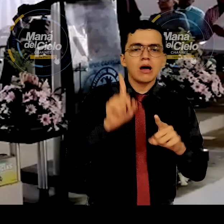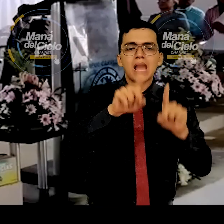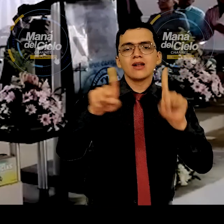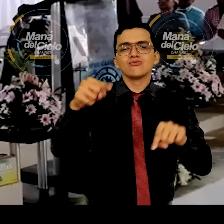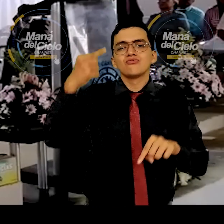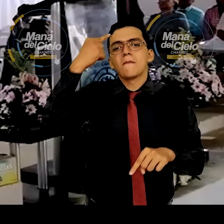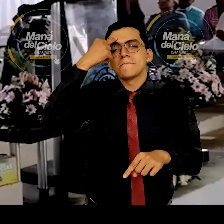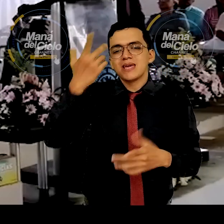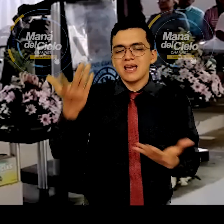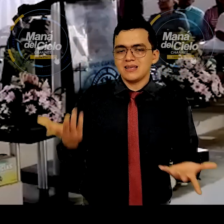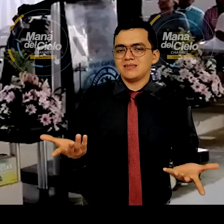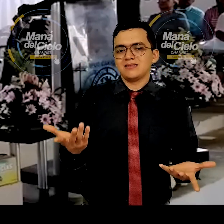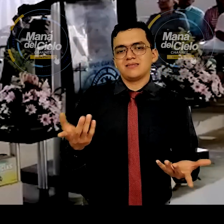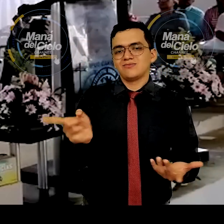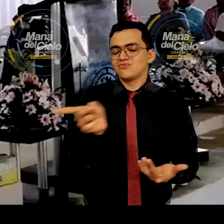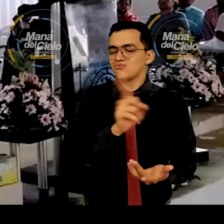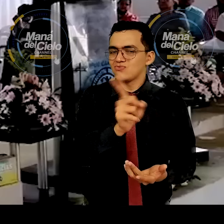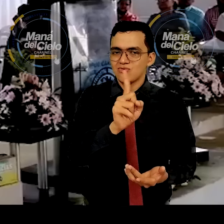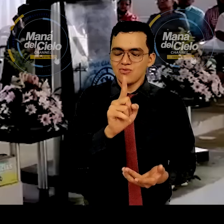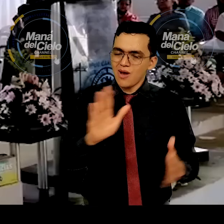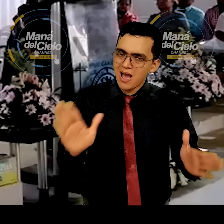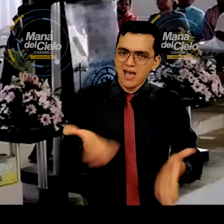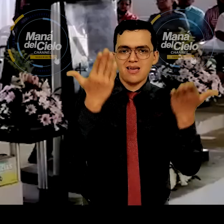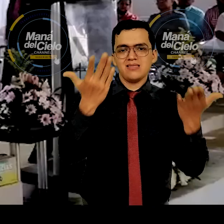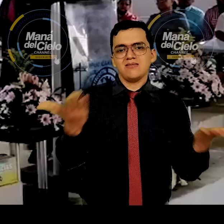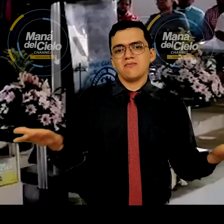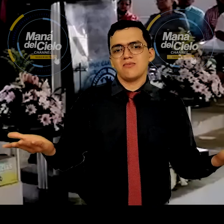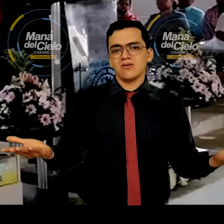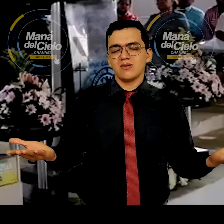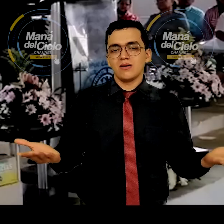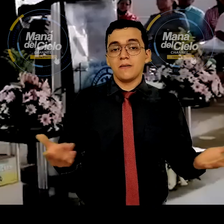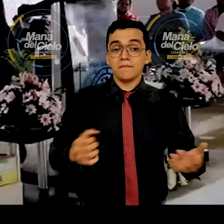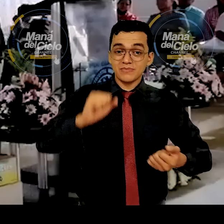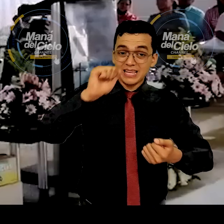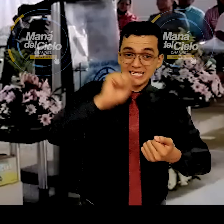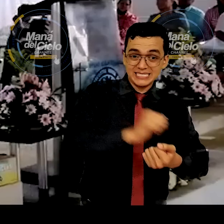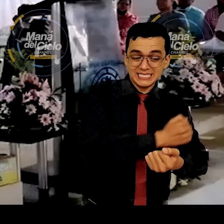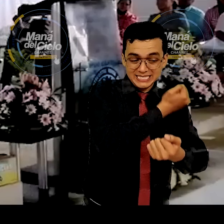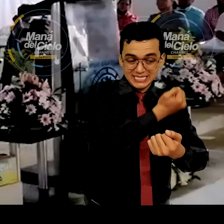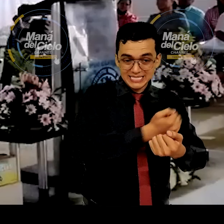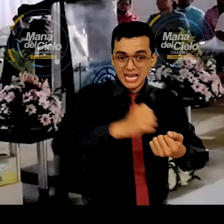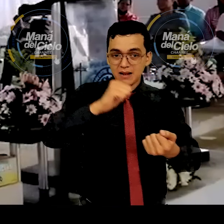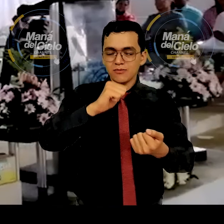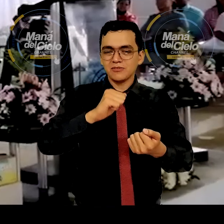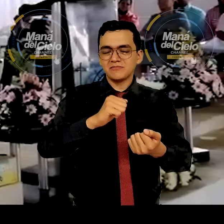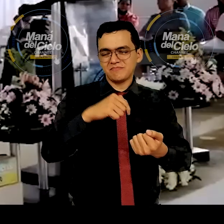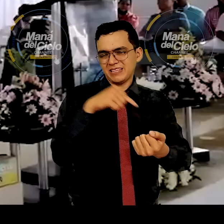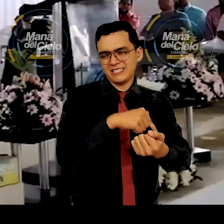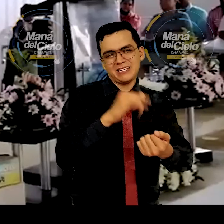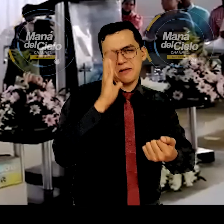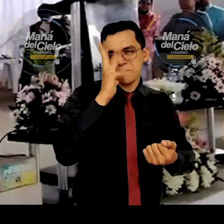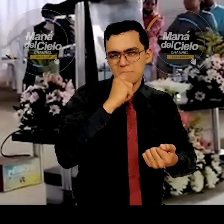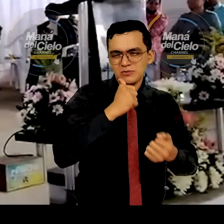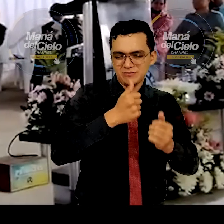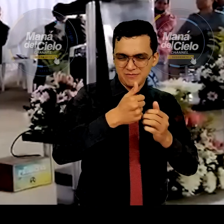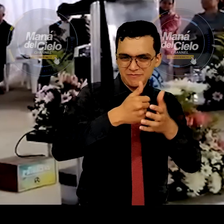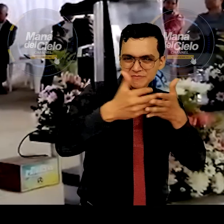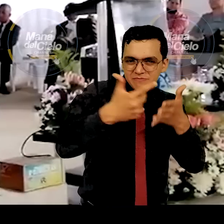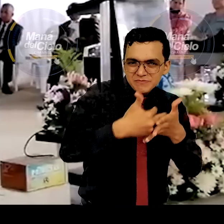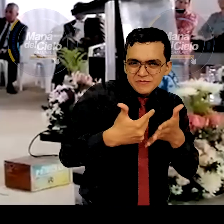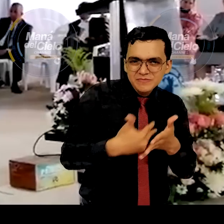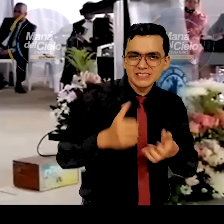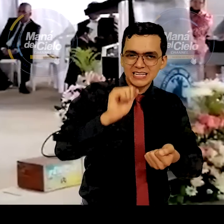predicar, yo he citado muchas veces. Él dice, el salmista, está pensando. Y él dice, ¿será que el